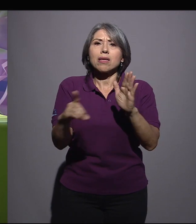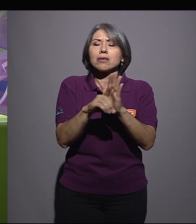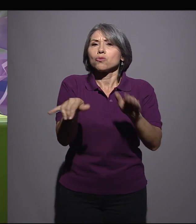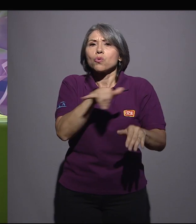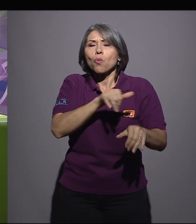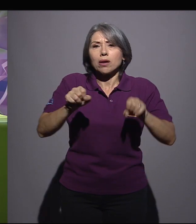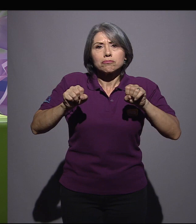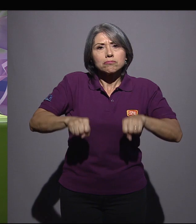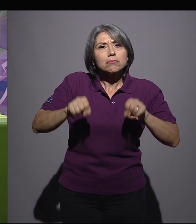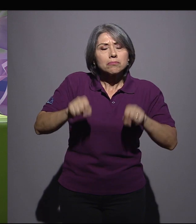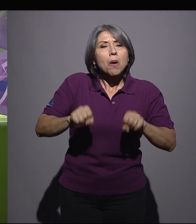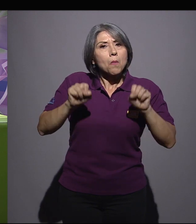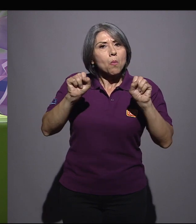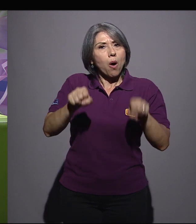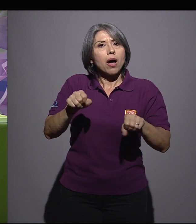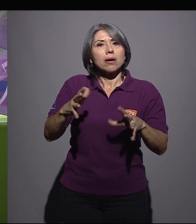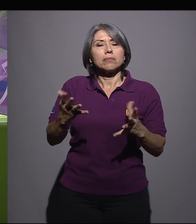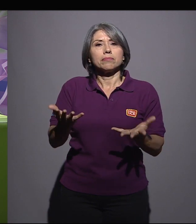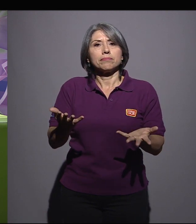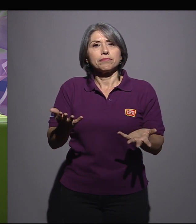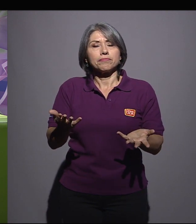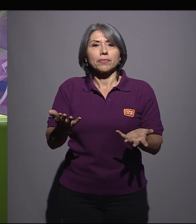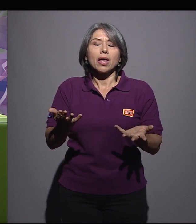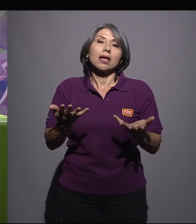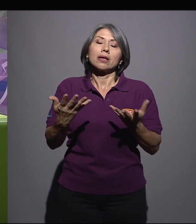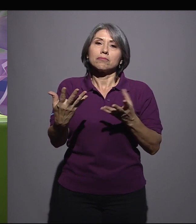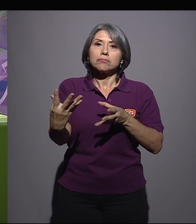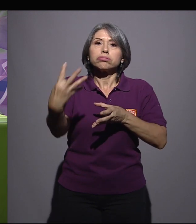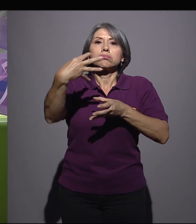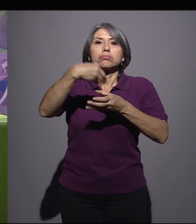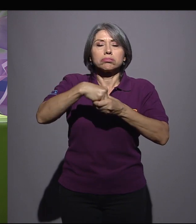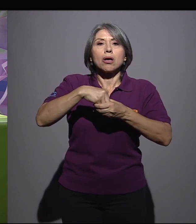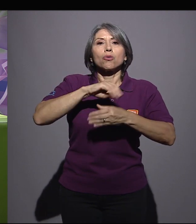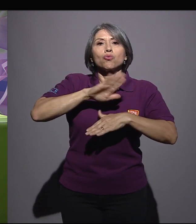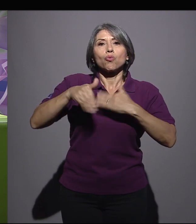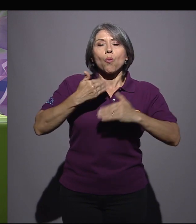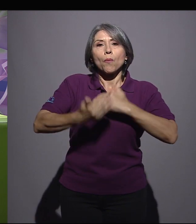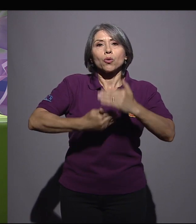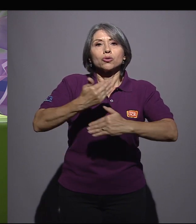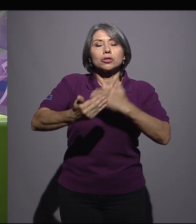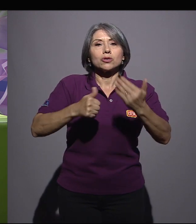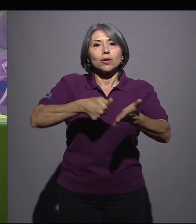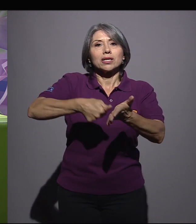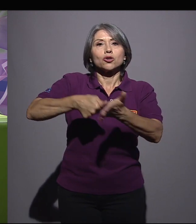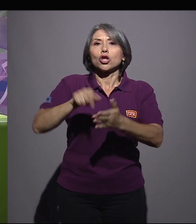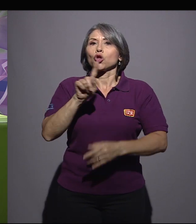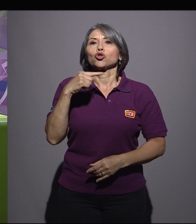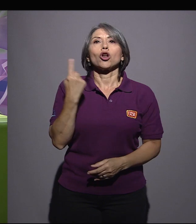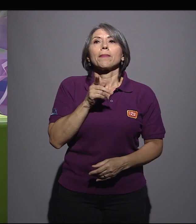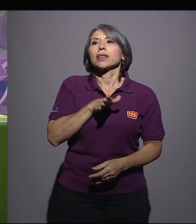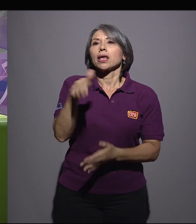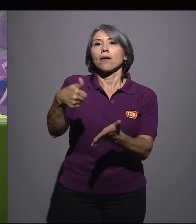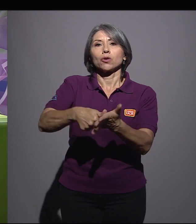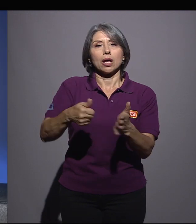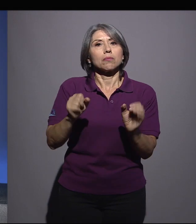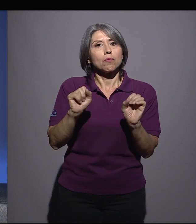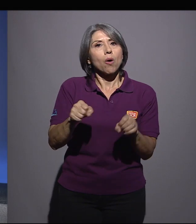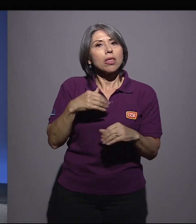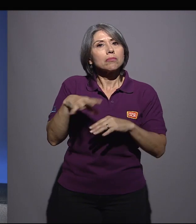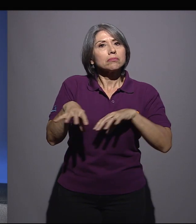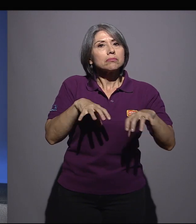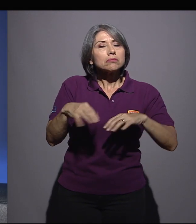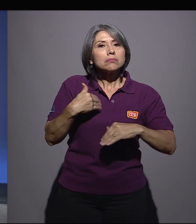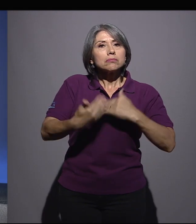capacidad de formar parte en todo el proceso, ¿verdad?, de las elecciones, no solamente como votante. Desde luego, las personas